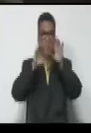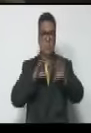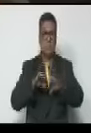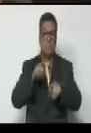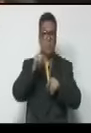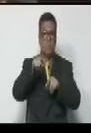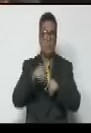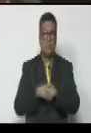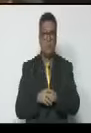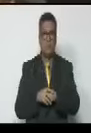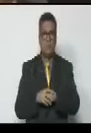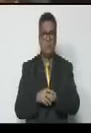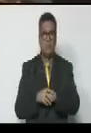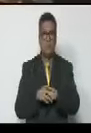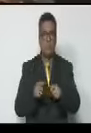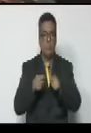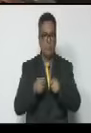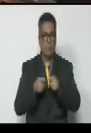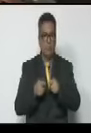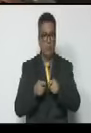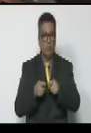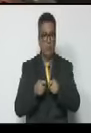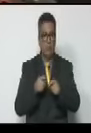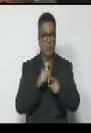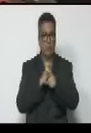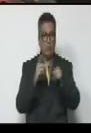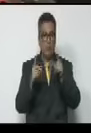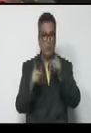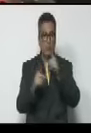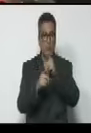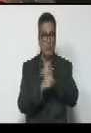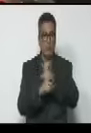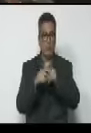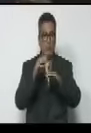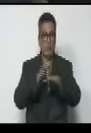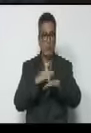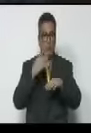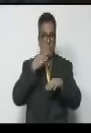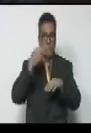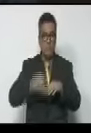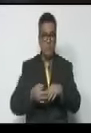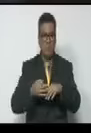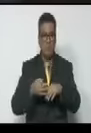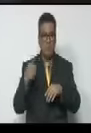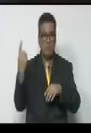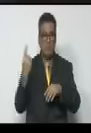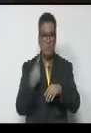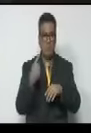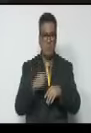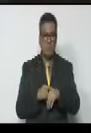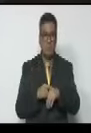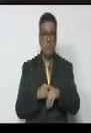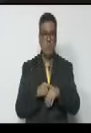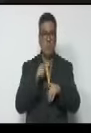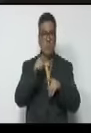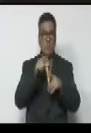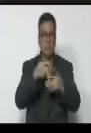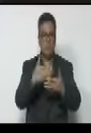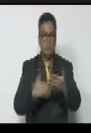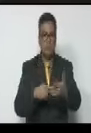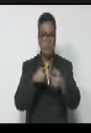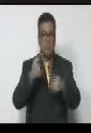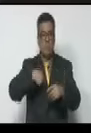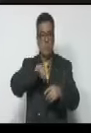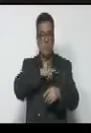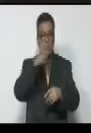y así tratar de revertir lo que estoy seguro no van a revertir por libérrima disposición de